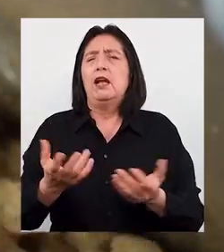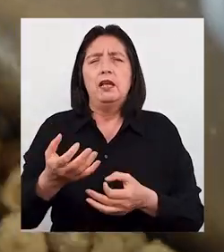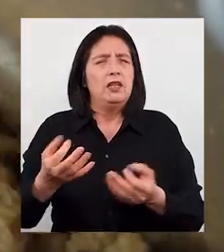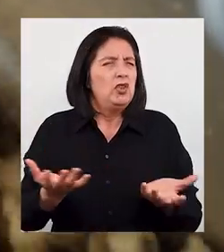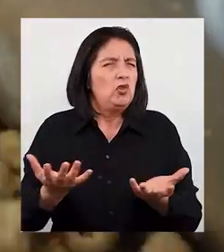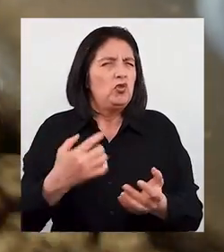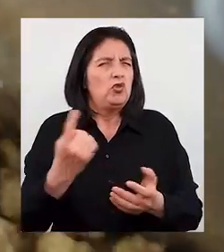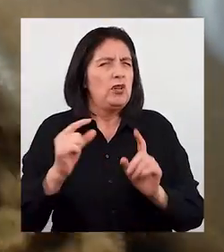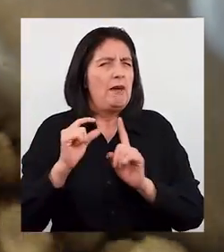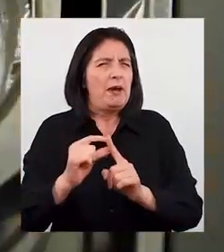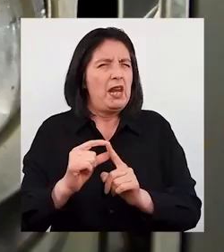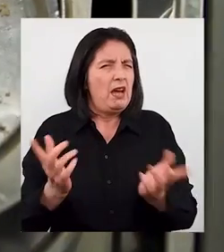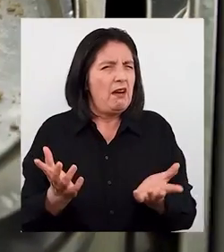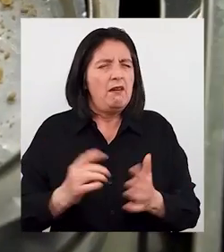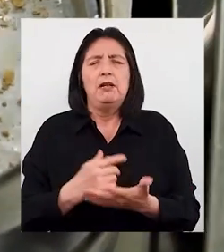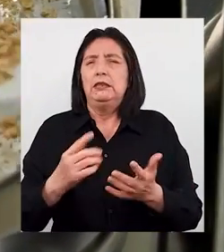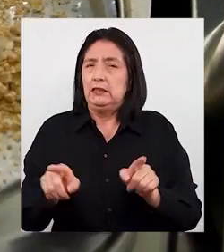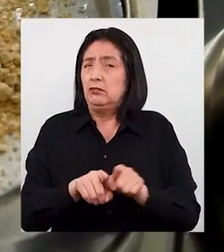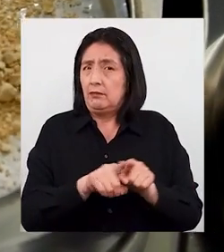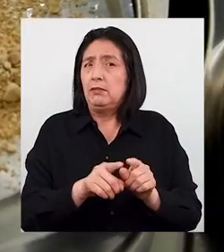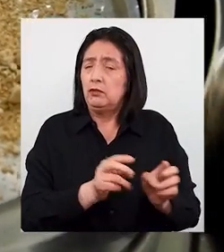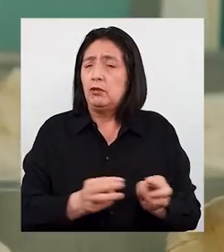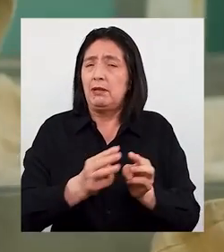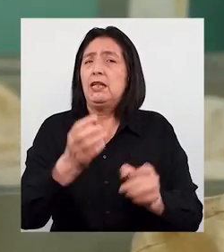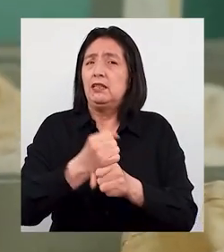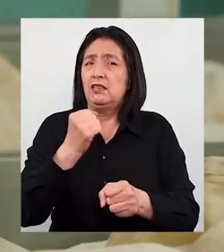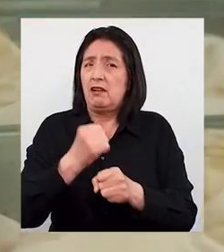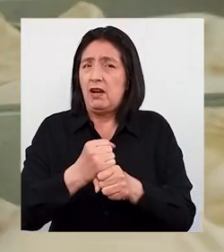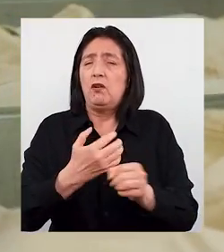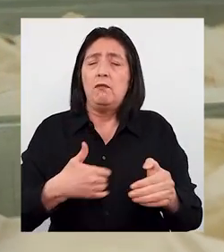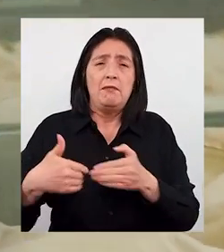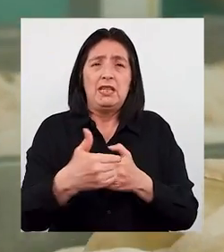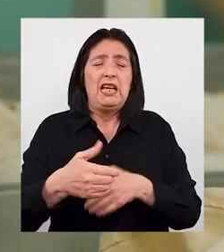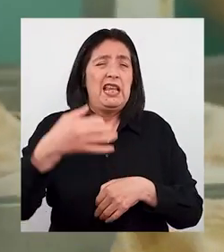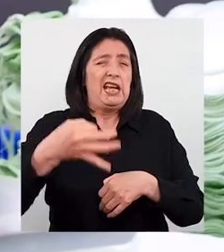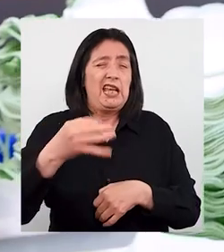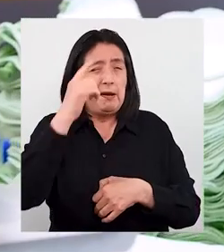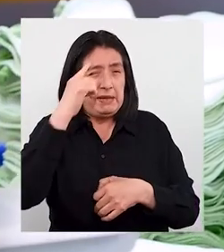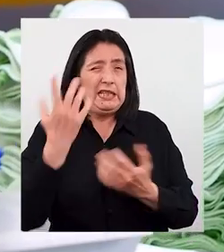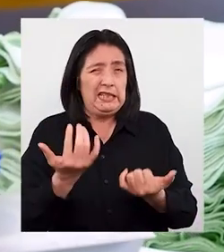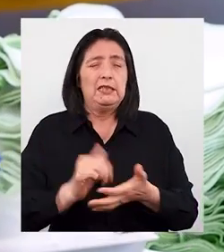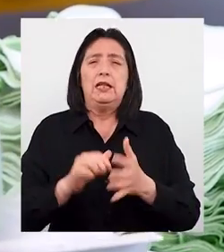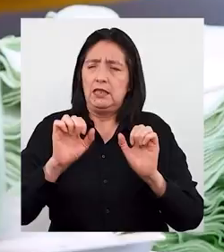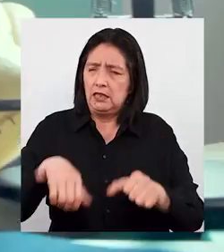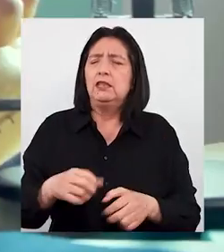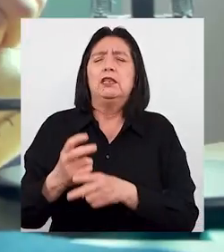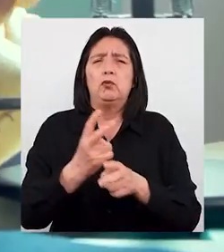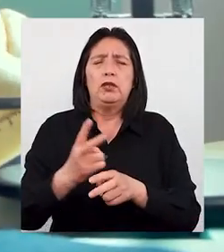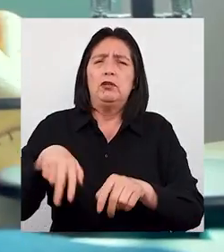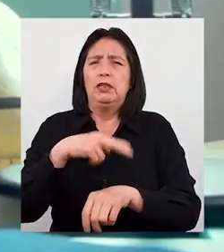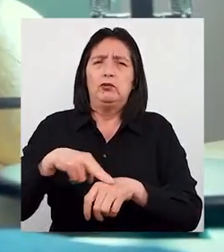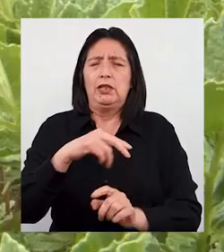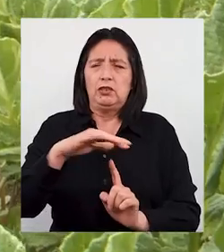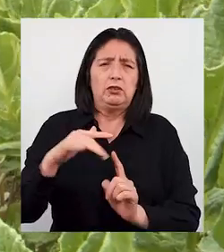no es solamente una palabra, sino una forma de trabajo. Más allá de la calidad, pensar en esta sostenibilidad